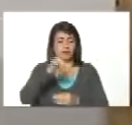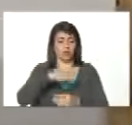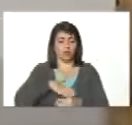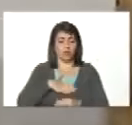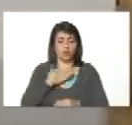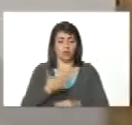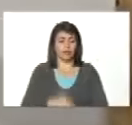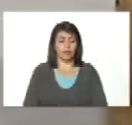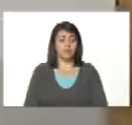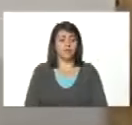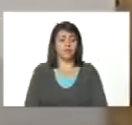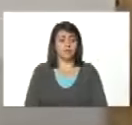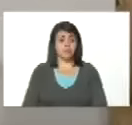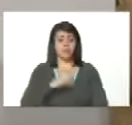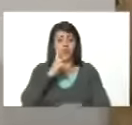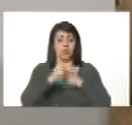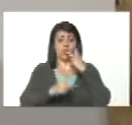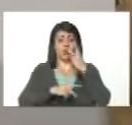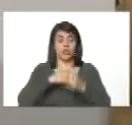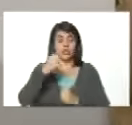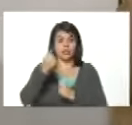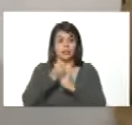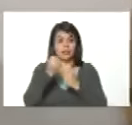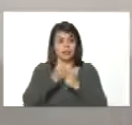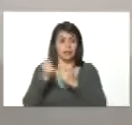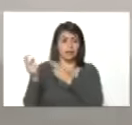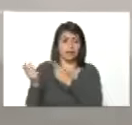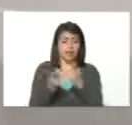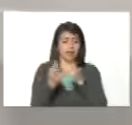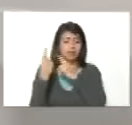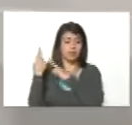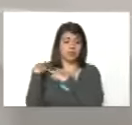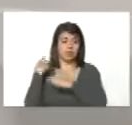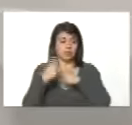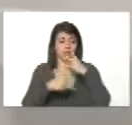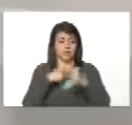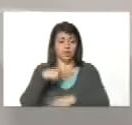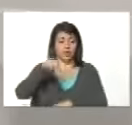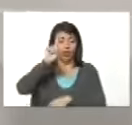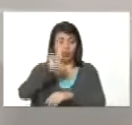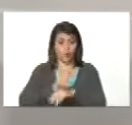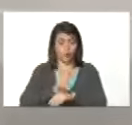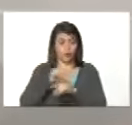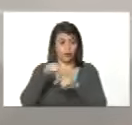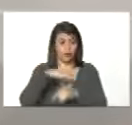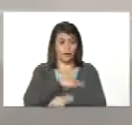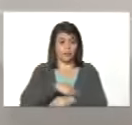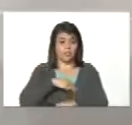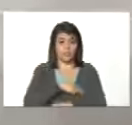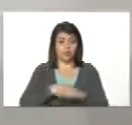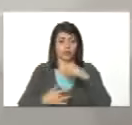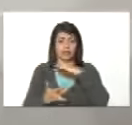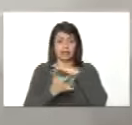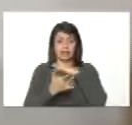tener cariz político ni podía invitarse a representantes políticos, sino única y exclusivamente una misión